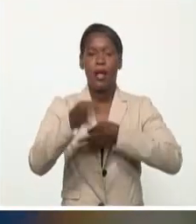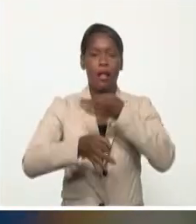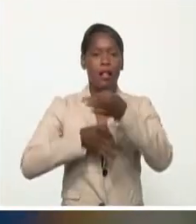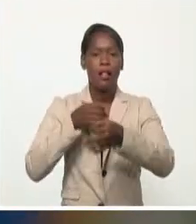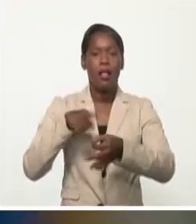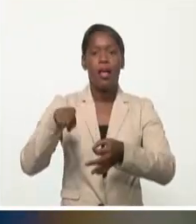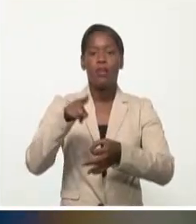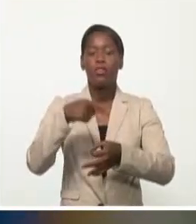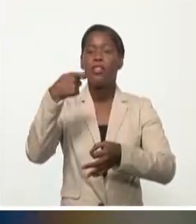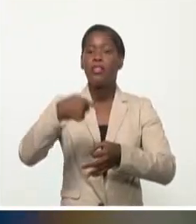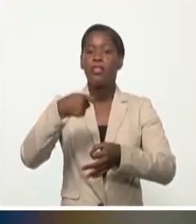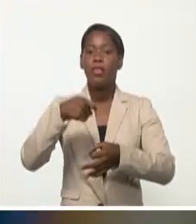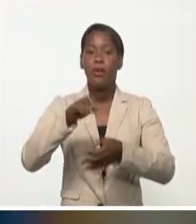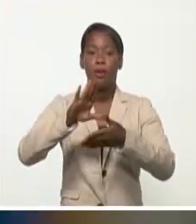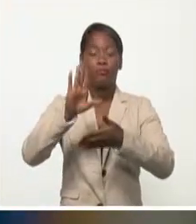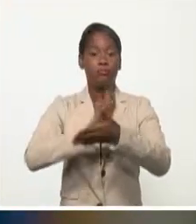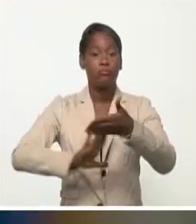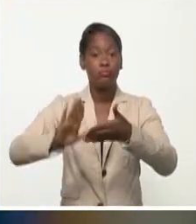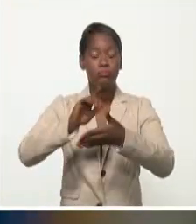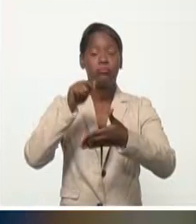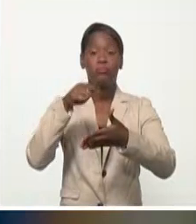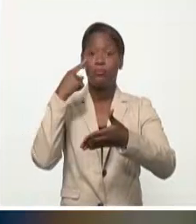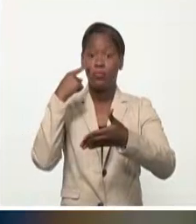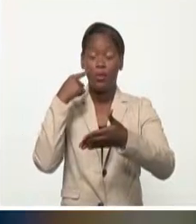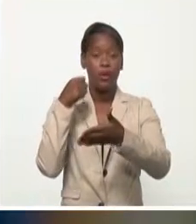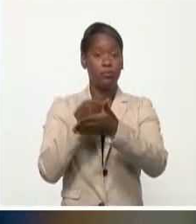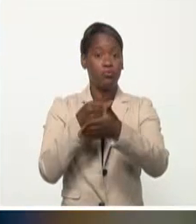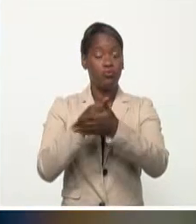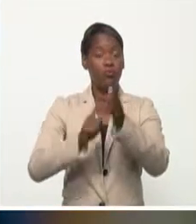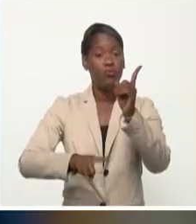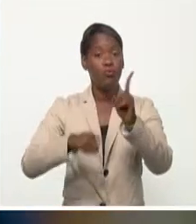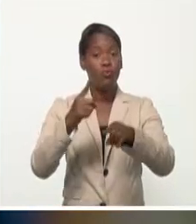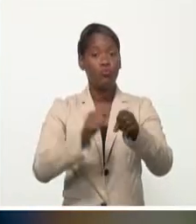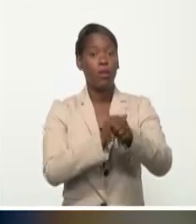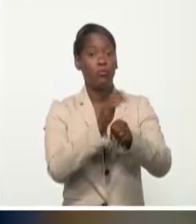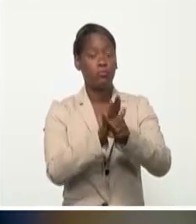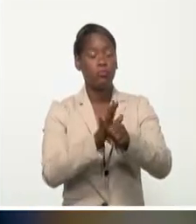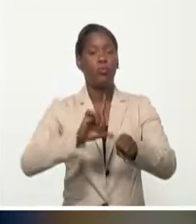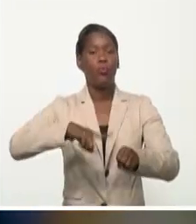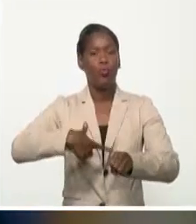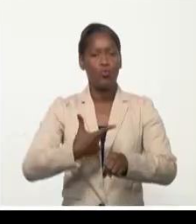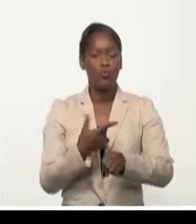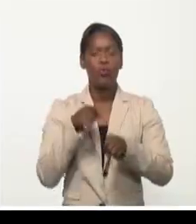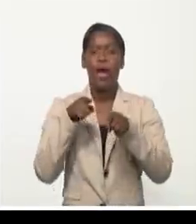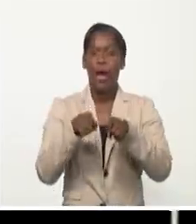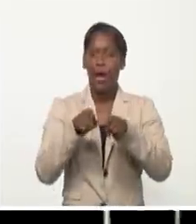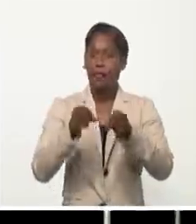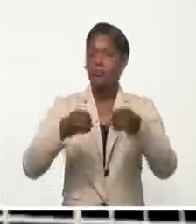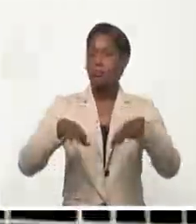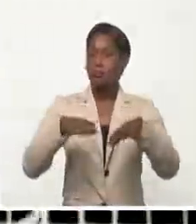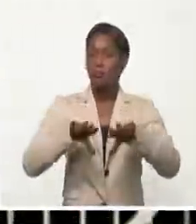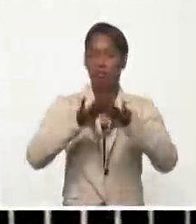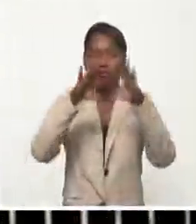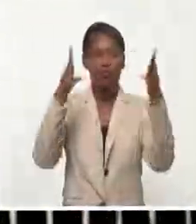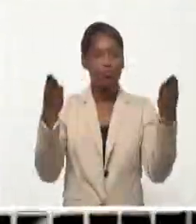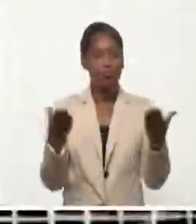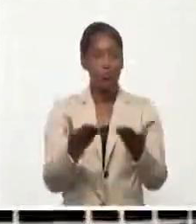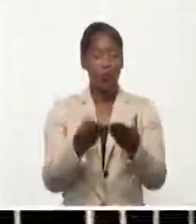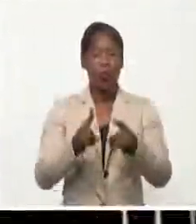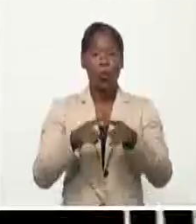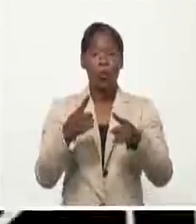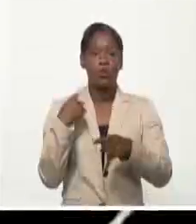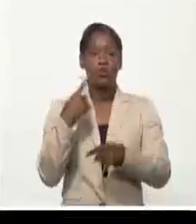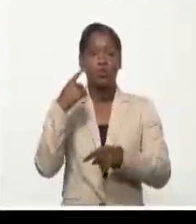la mayor de las Antillas, que ha enfrentado un incremento exponencial de la guerra cultural y mediática articulada desde Estados Unidos contra